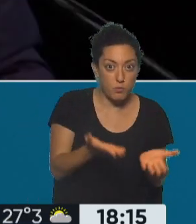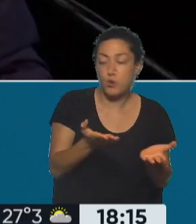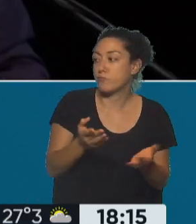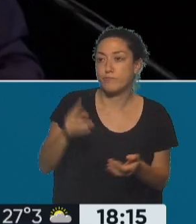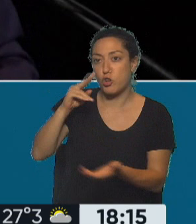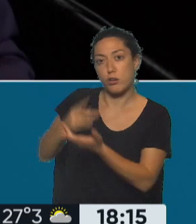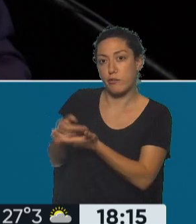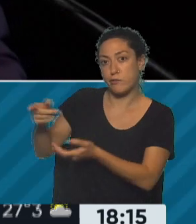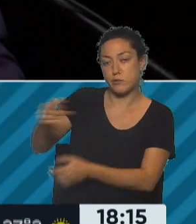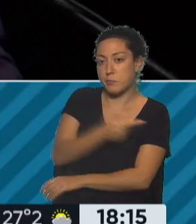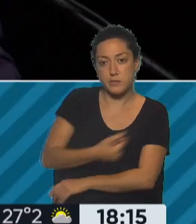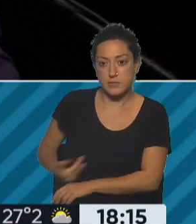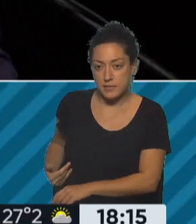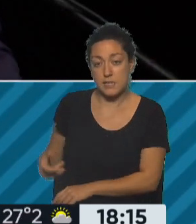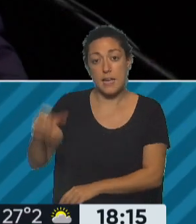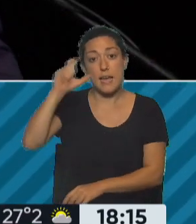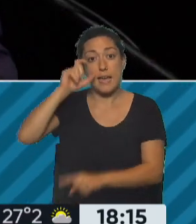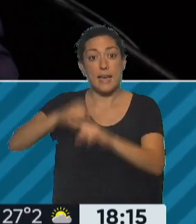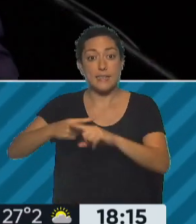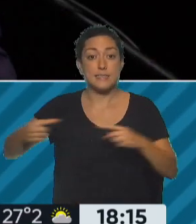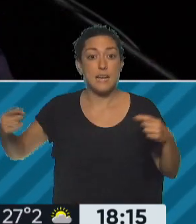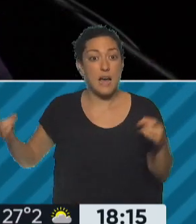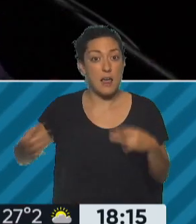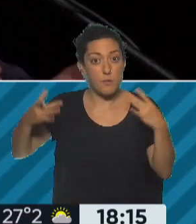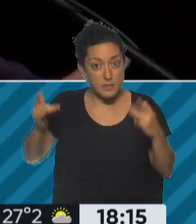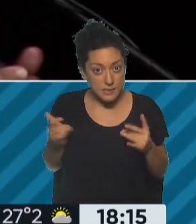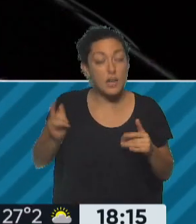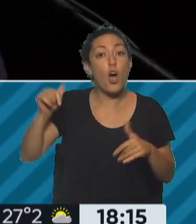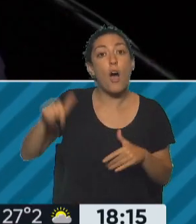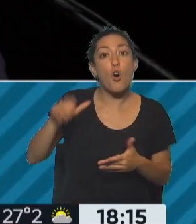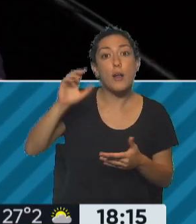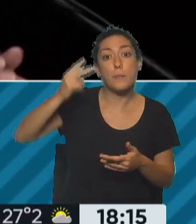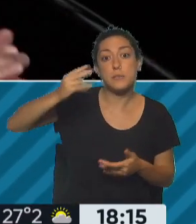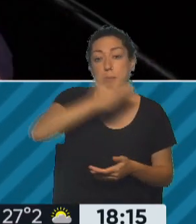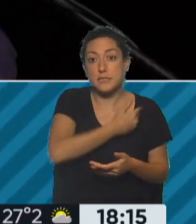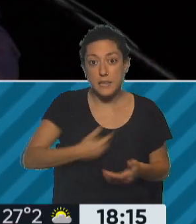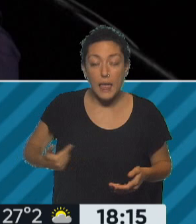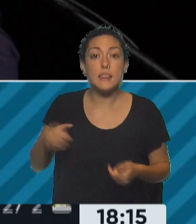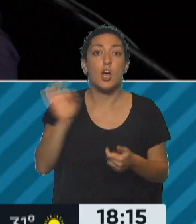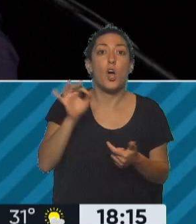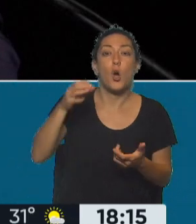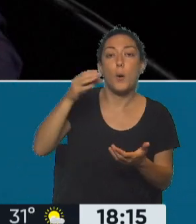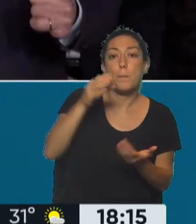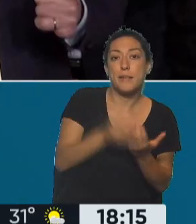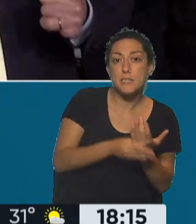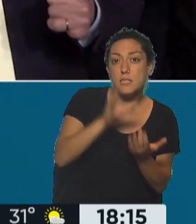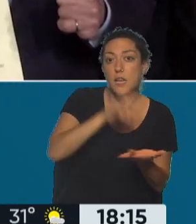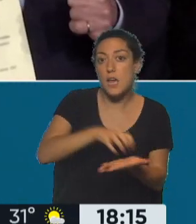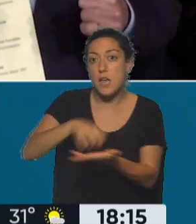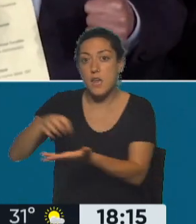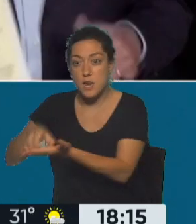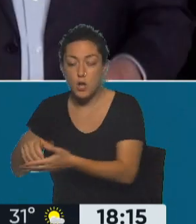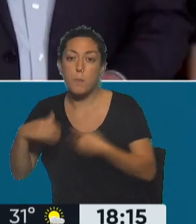ex adversarios que ahora van a estar a cargo de ministerios nacionales o incluso su vicepresidente Geraldo Alckmin. Es decir, que va a tener